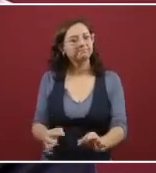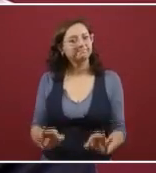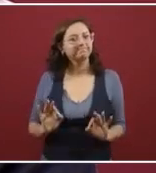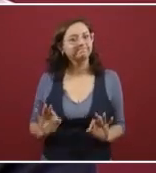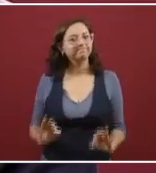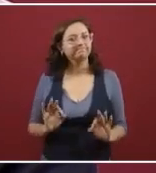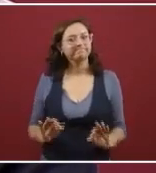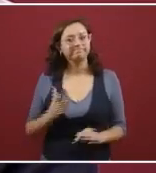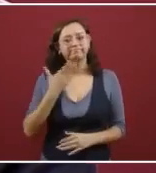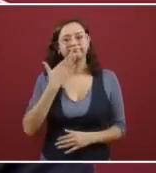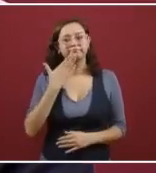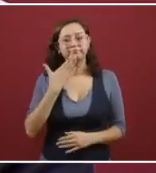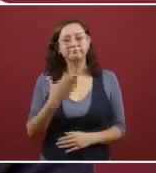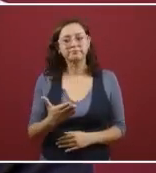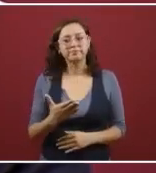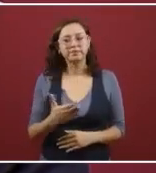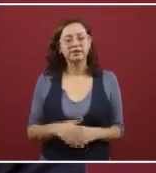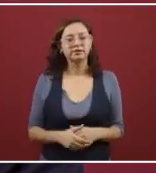y queremos